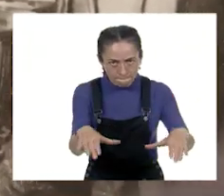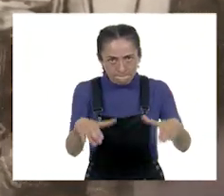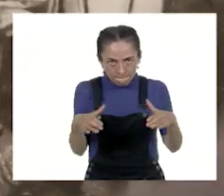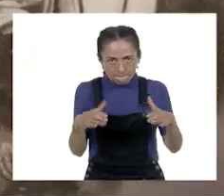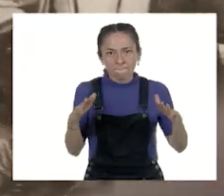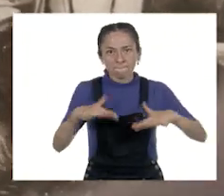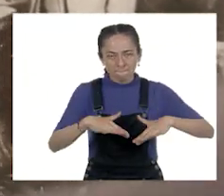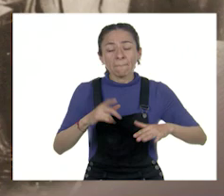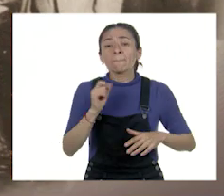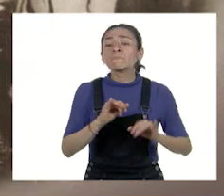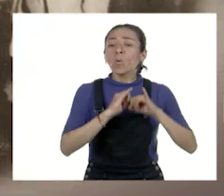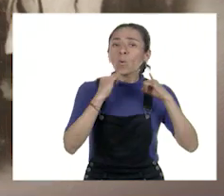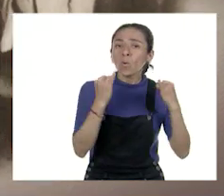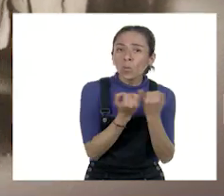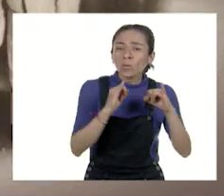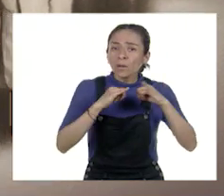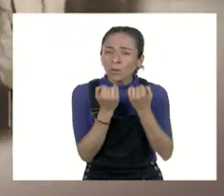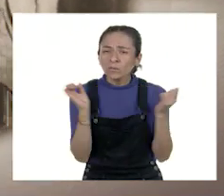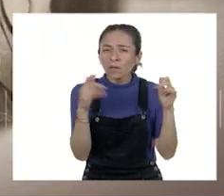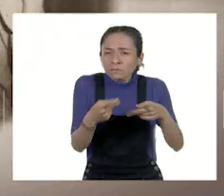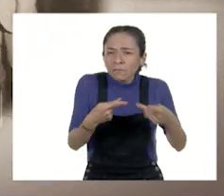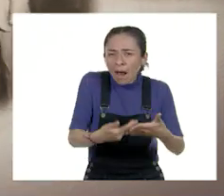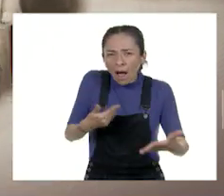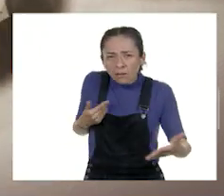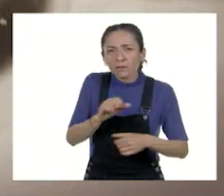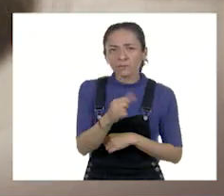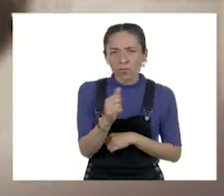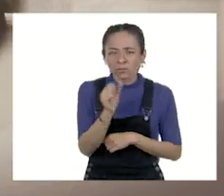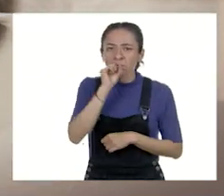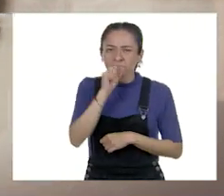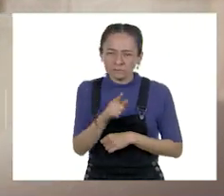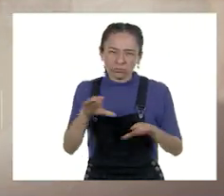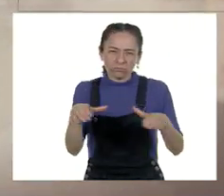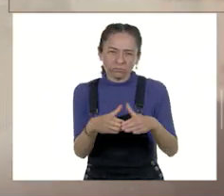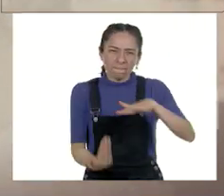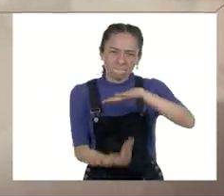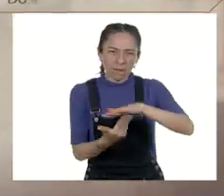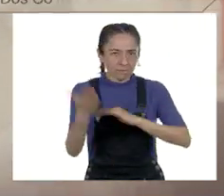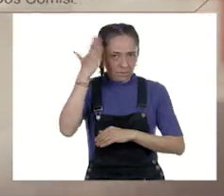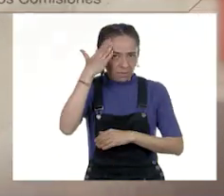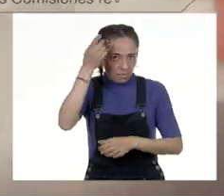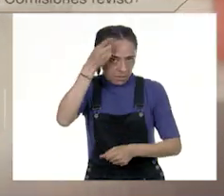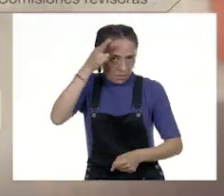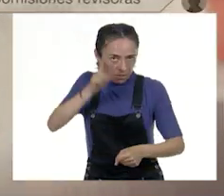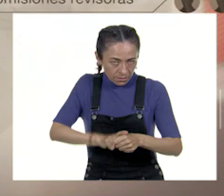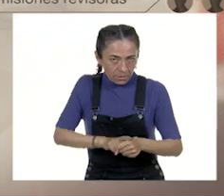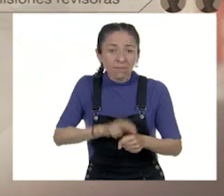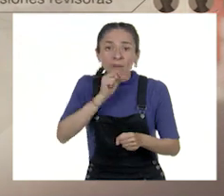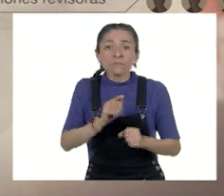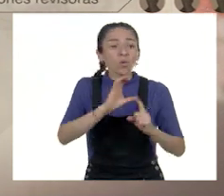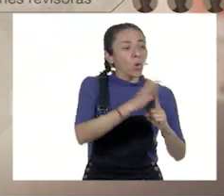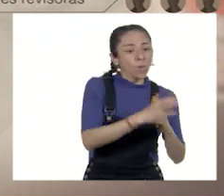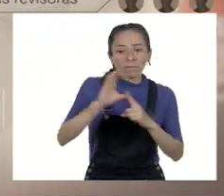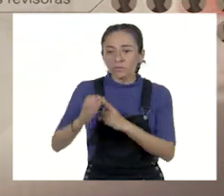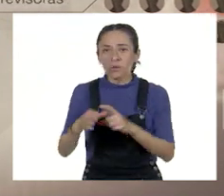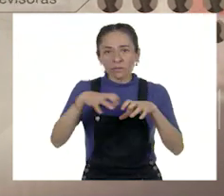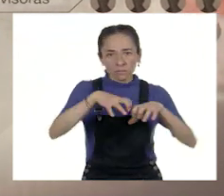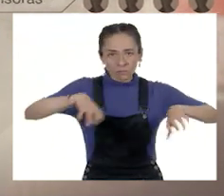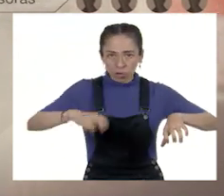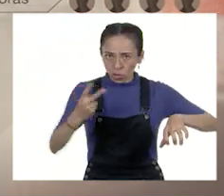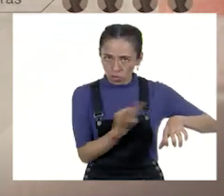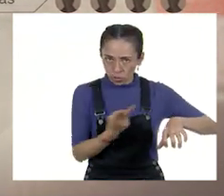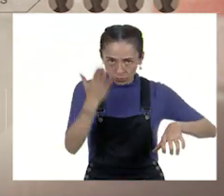Durante 11 juntas preparatorias, los diputados presididos por una mesa directiva e integrados en 2 comisiones revisoras